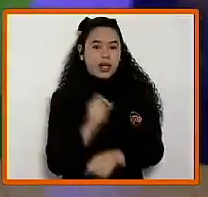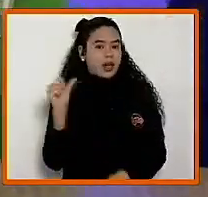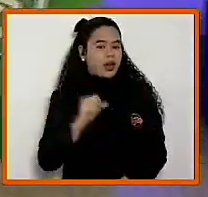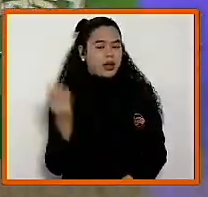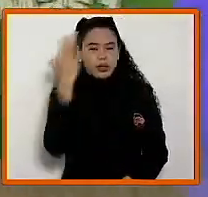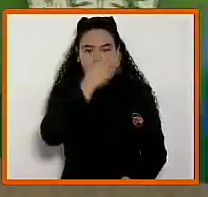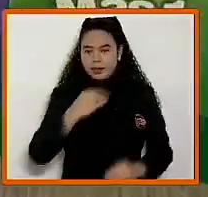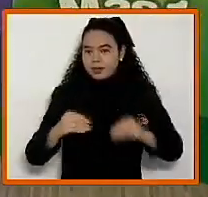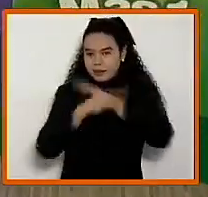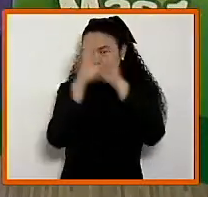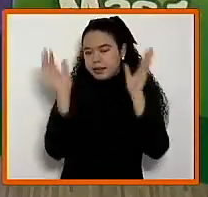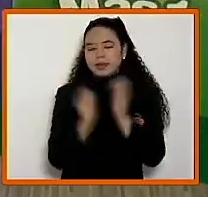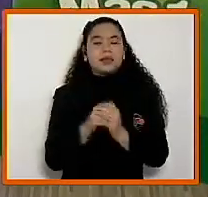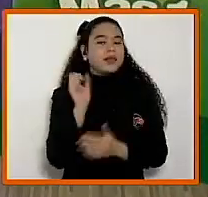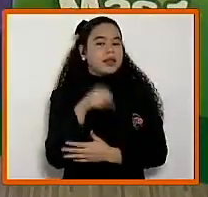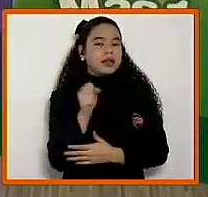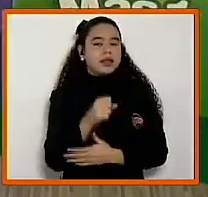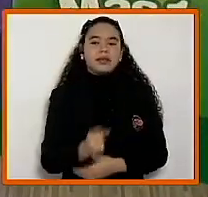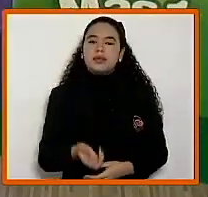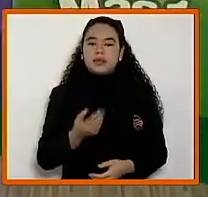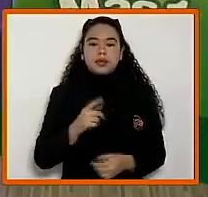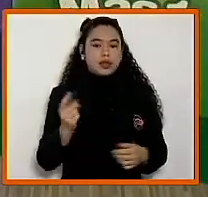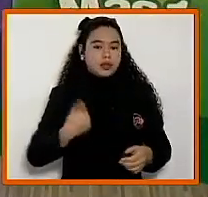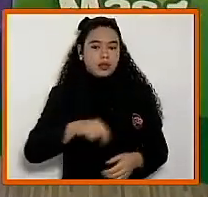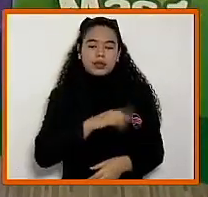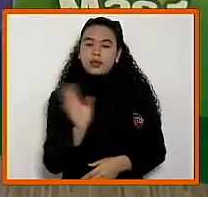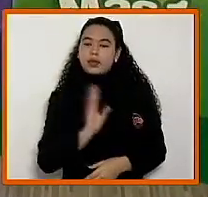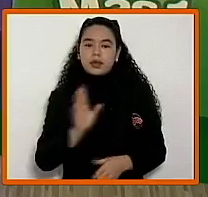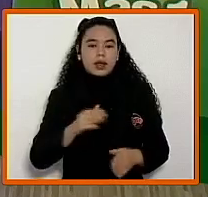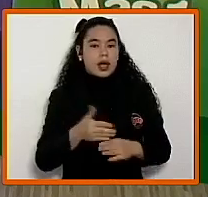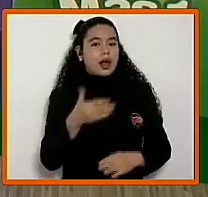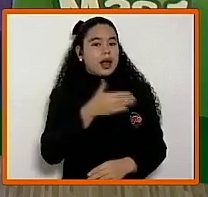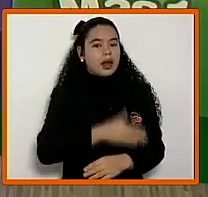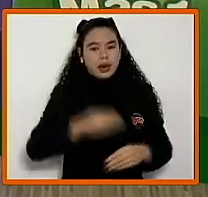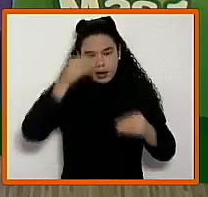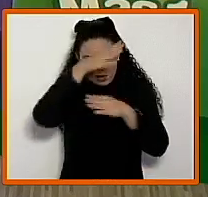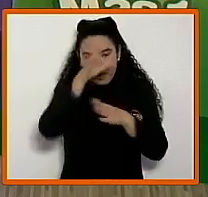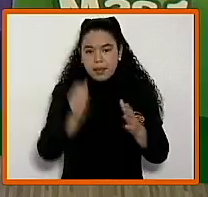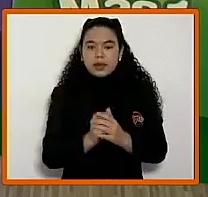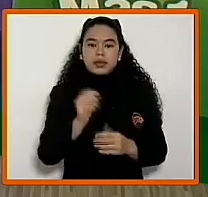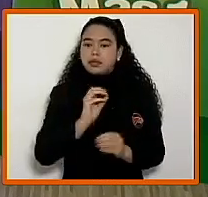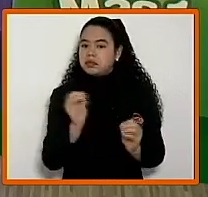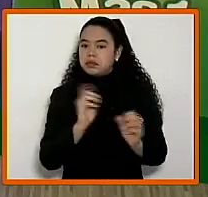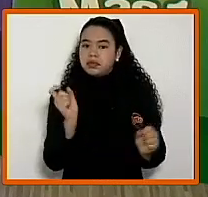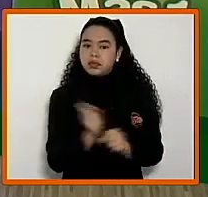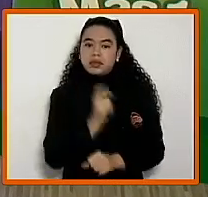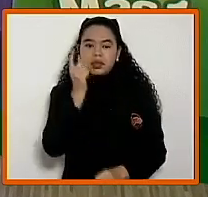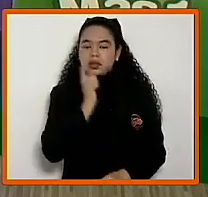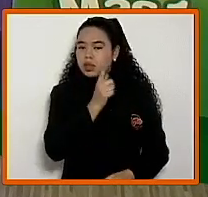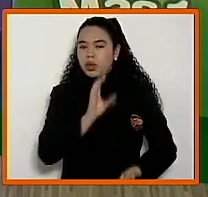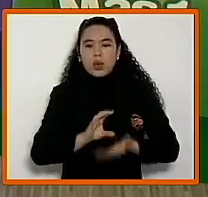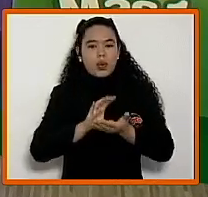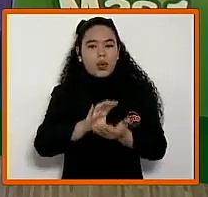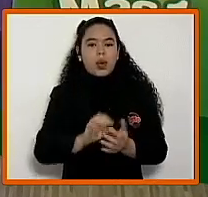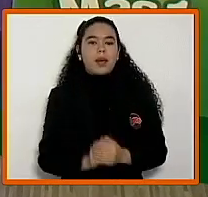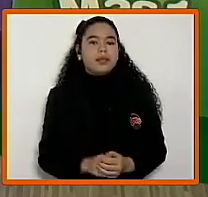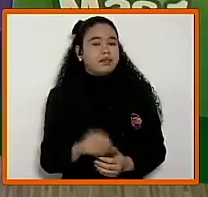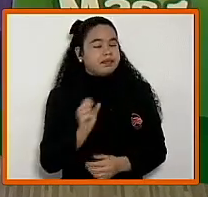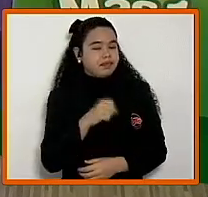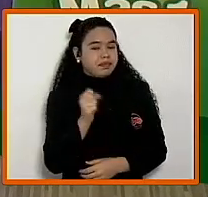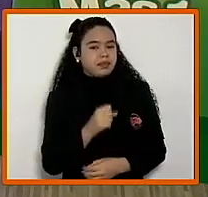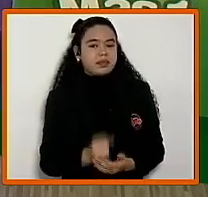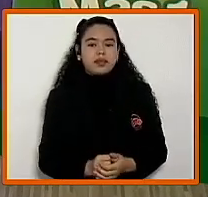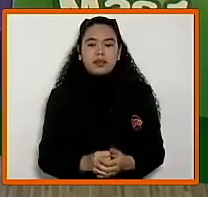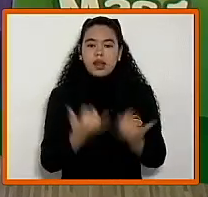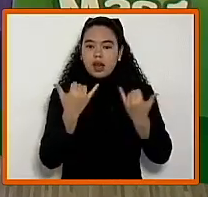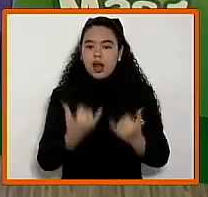mañana, Francini. Así es, Madeline. Y es que no podemos despedirnos sin antes informarles que no tuvimos ganador para Loto Super Premio. Así es, Francini. Por lo